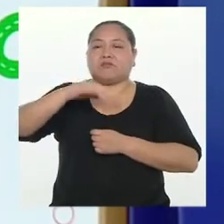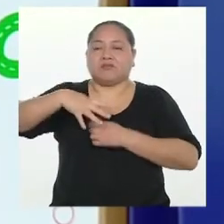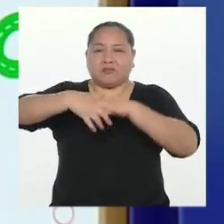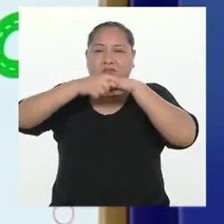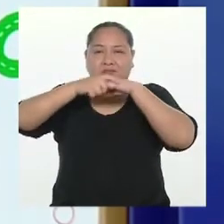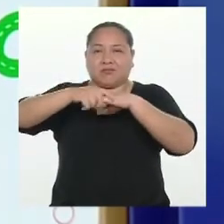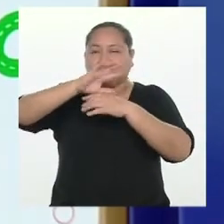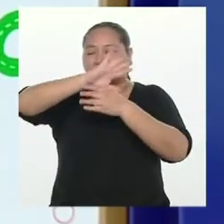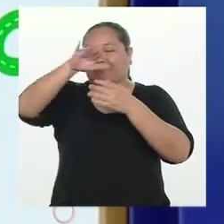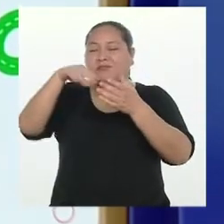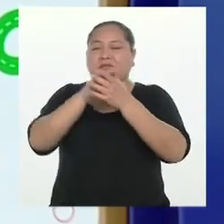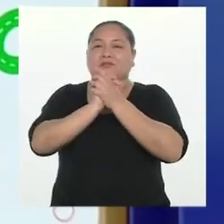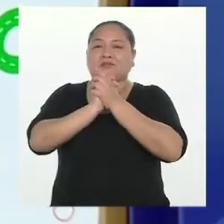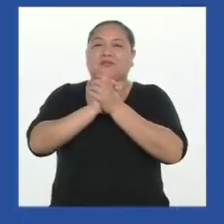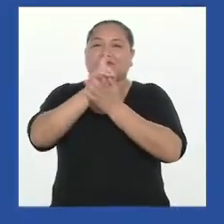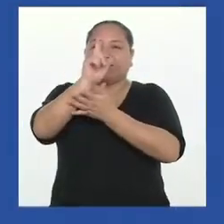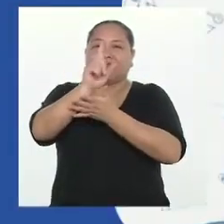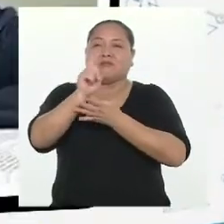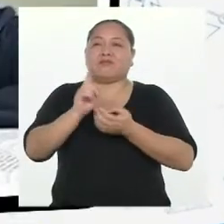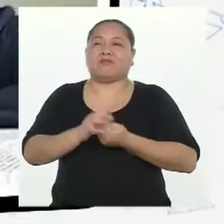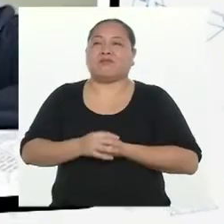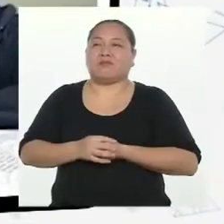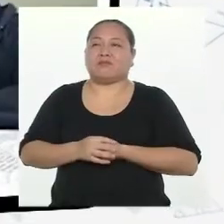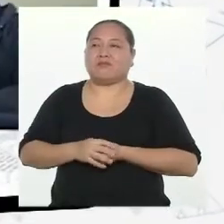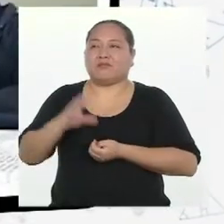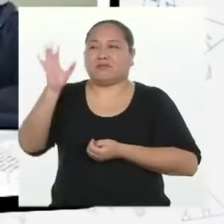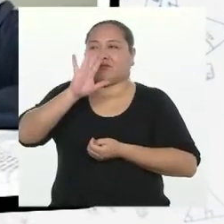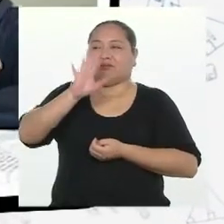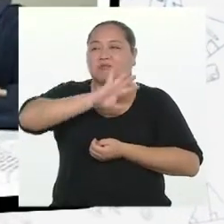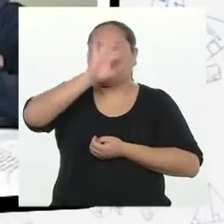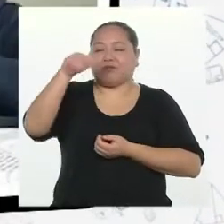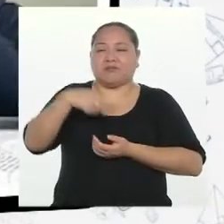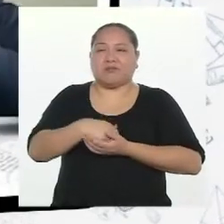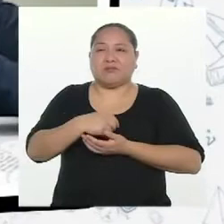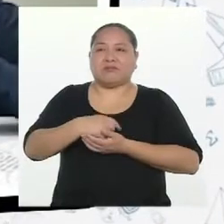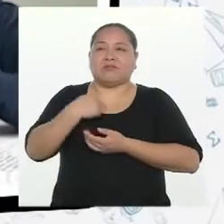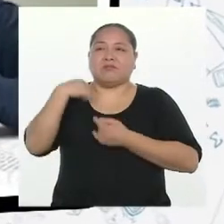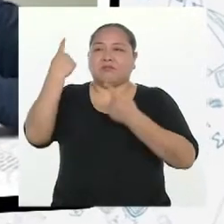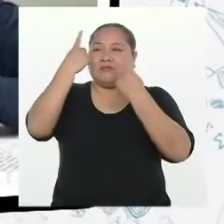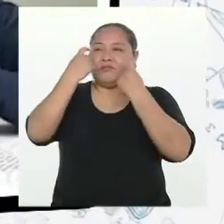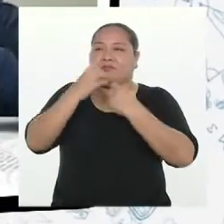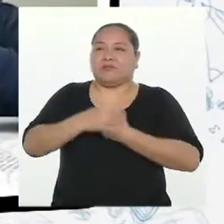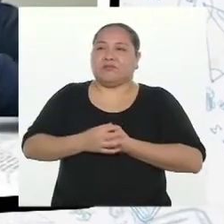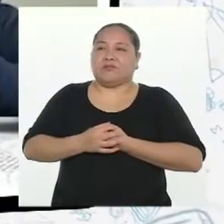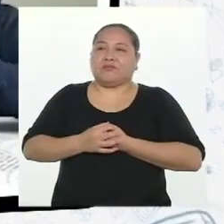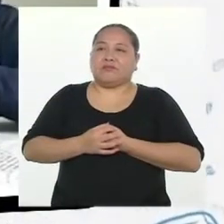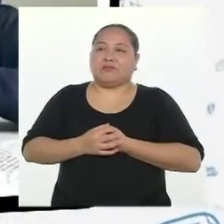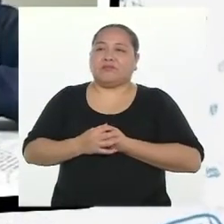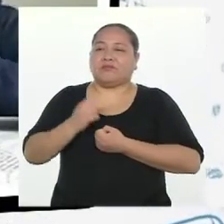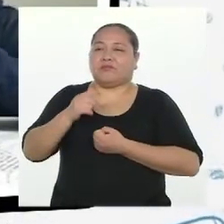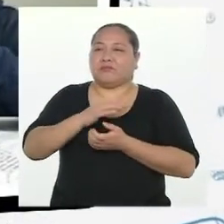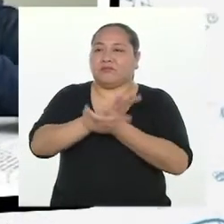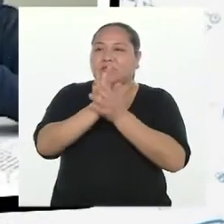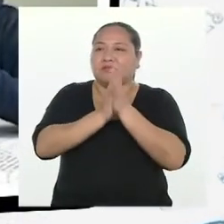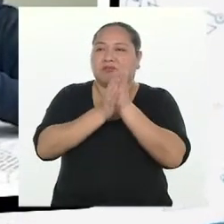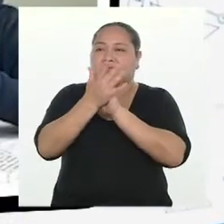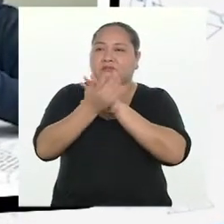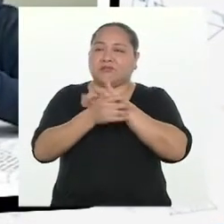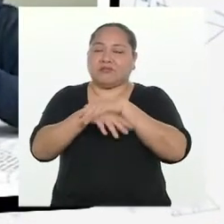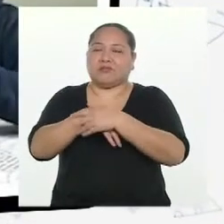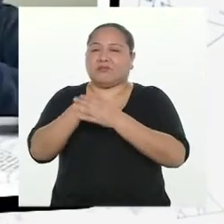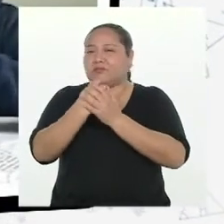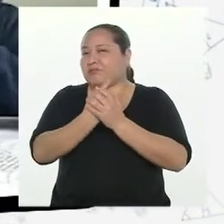Saludos para todas las amigas y amigos en Lima. Hola a todos. Mi pregunta es, ¿lavarse las manos solamente